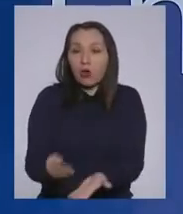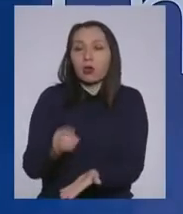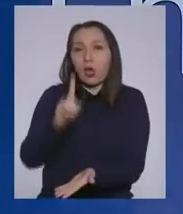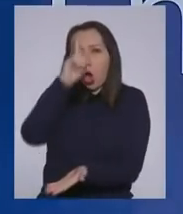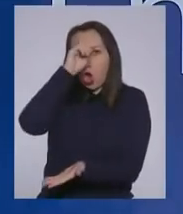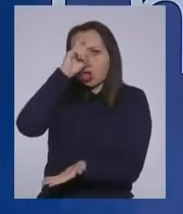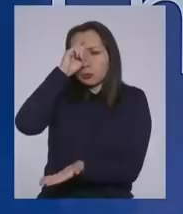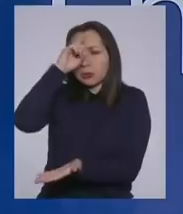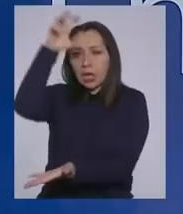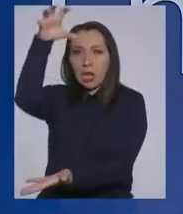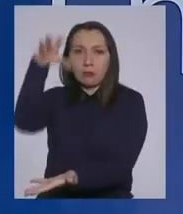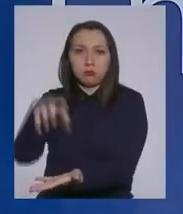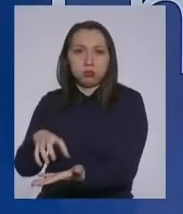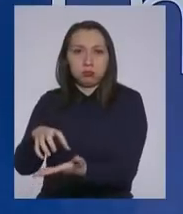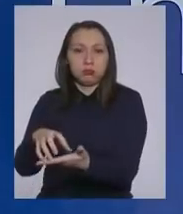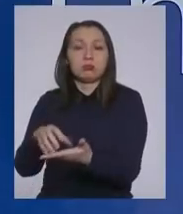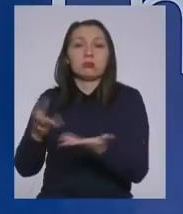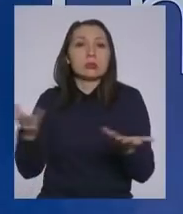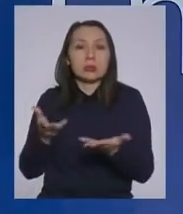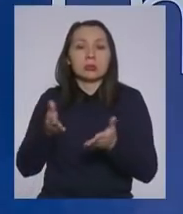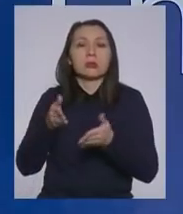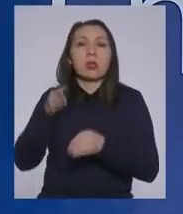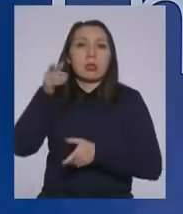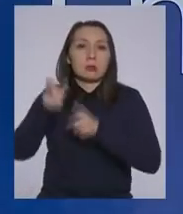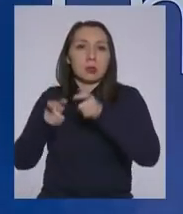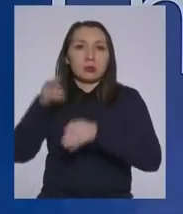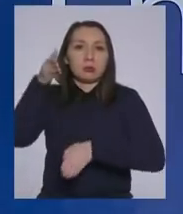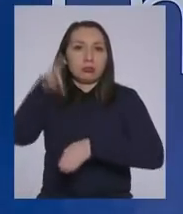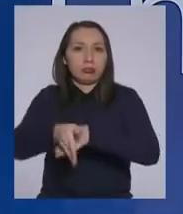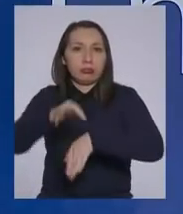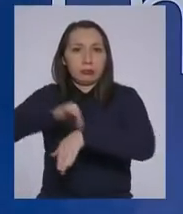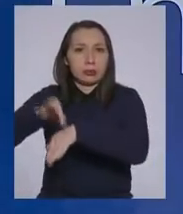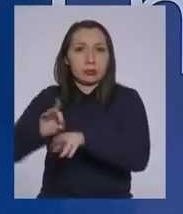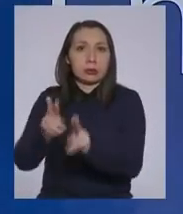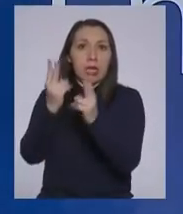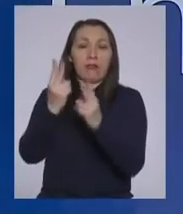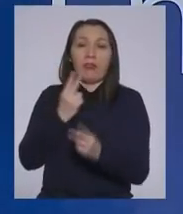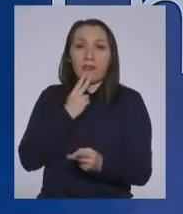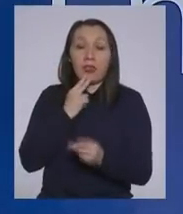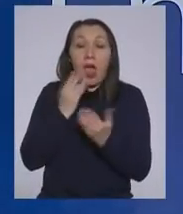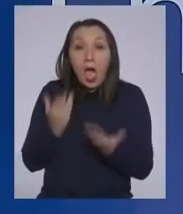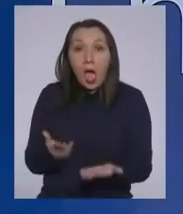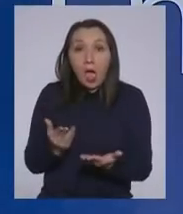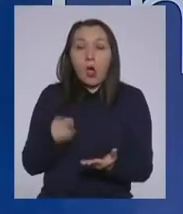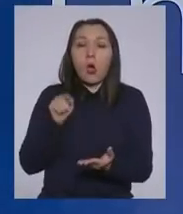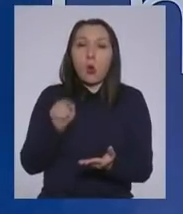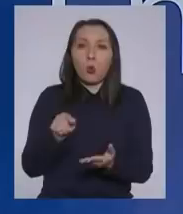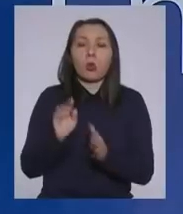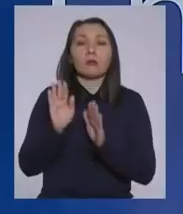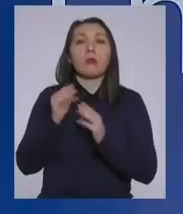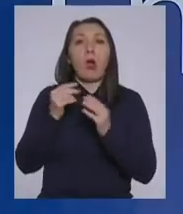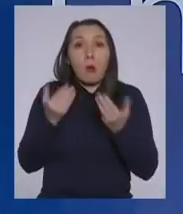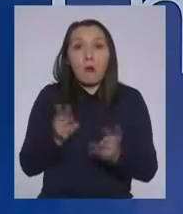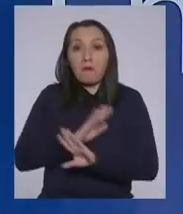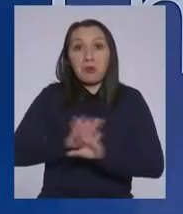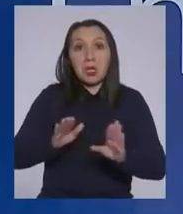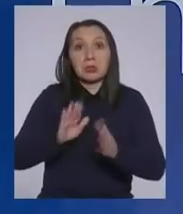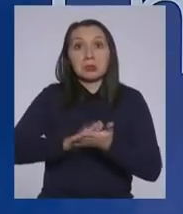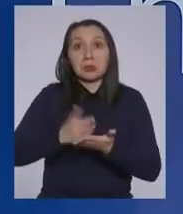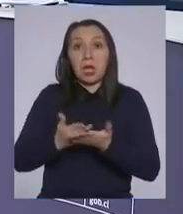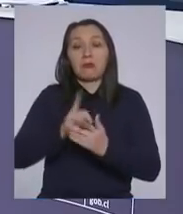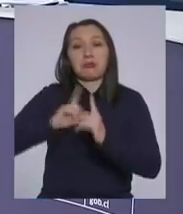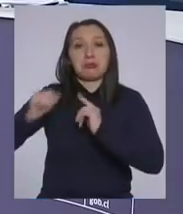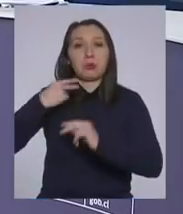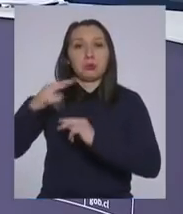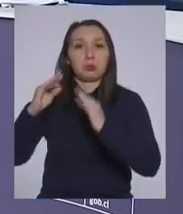centro hospitalario donde se atienden a los pacientes y se salvan vidas de pacientes para que hoy día se encuentren en sus hogares.